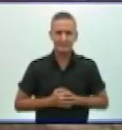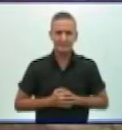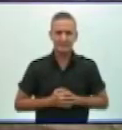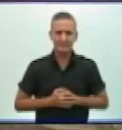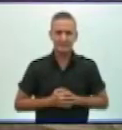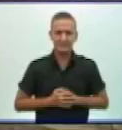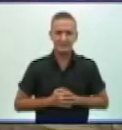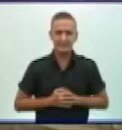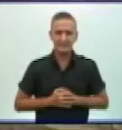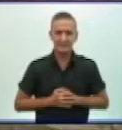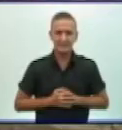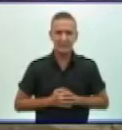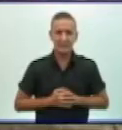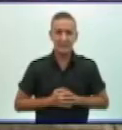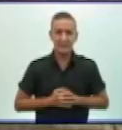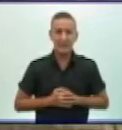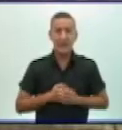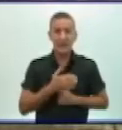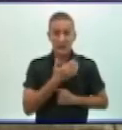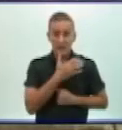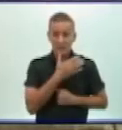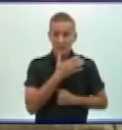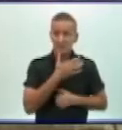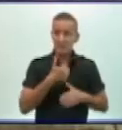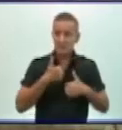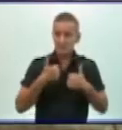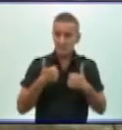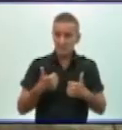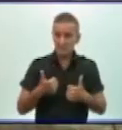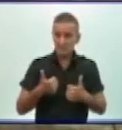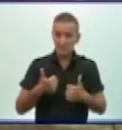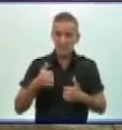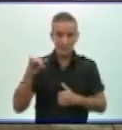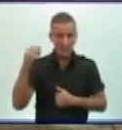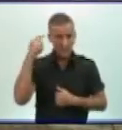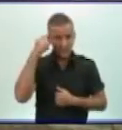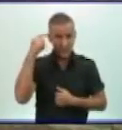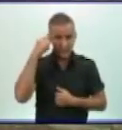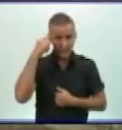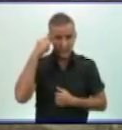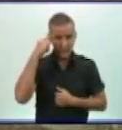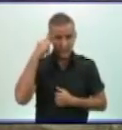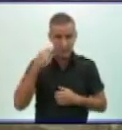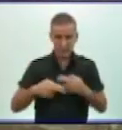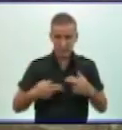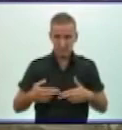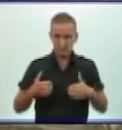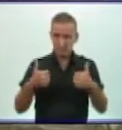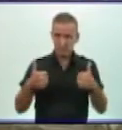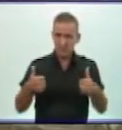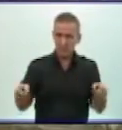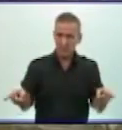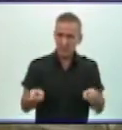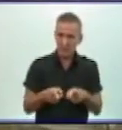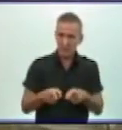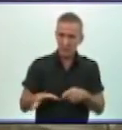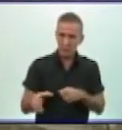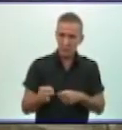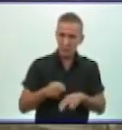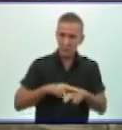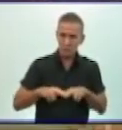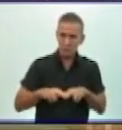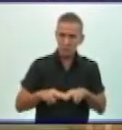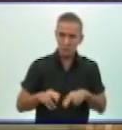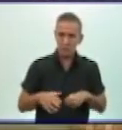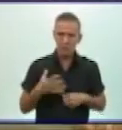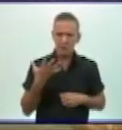Bueno, pues a mí me parece excelente la idea que ustedes han planteado para la dramatización de hoy. Y muy bien hecho, ¿eh? Pero el resumen de toda esta historia, ¿quién me lo hace? ¿Cuál